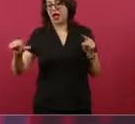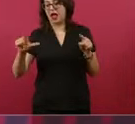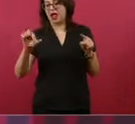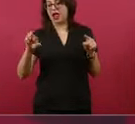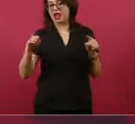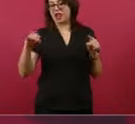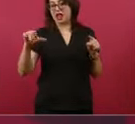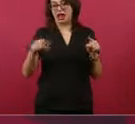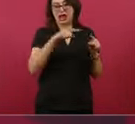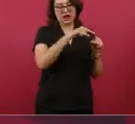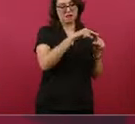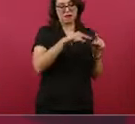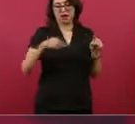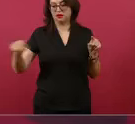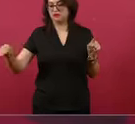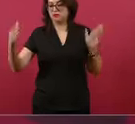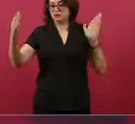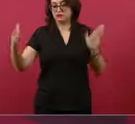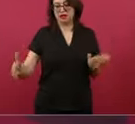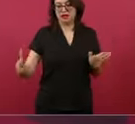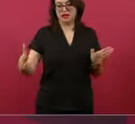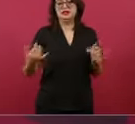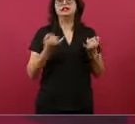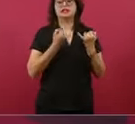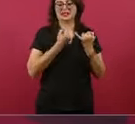A principios de septiembre